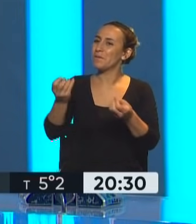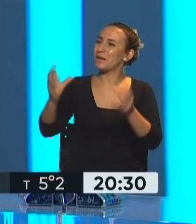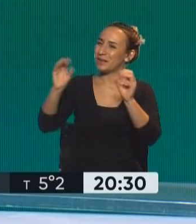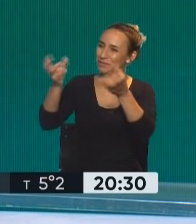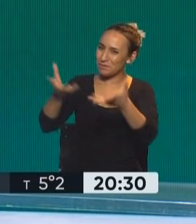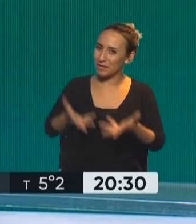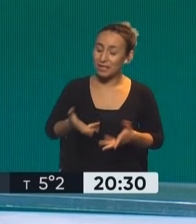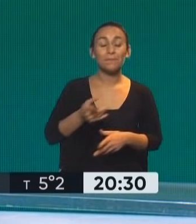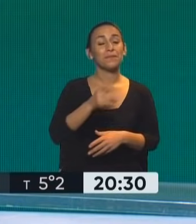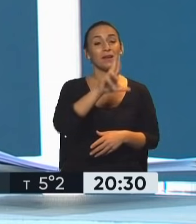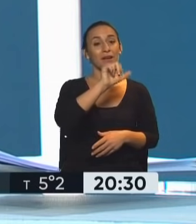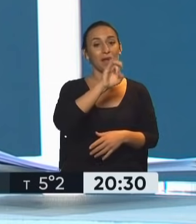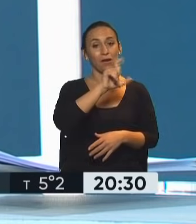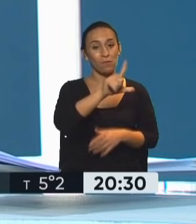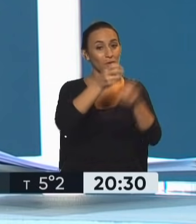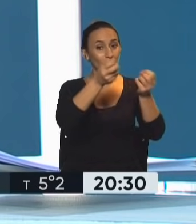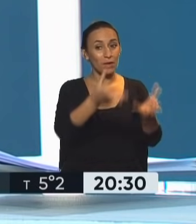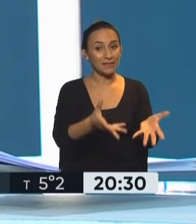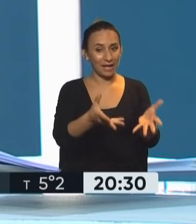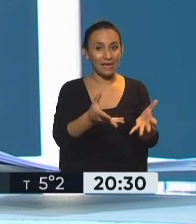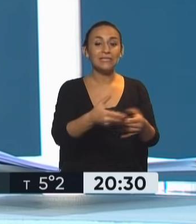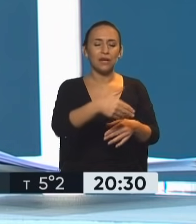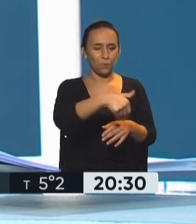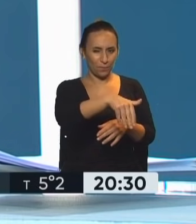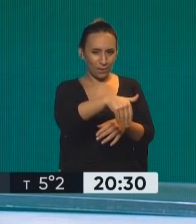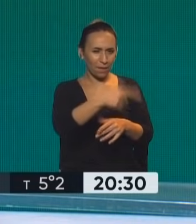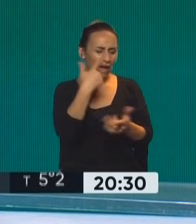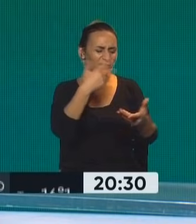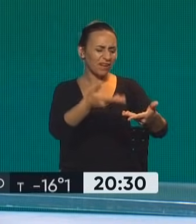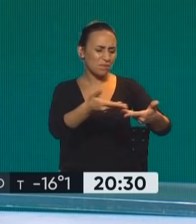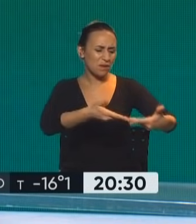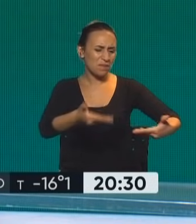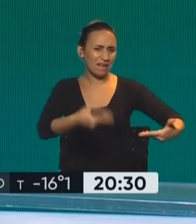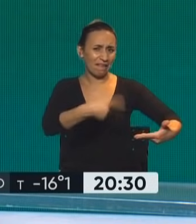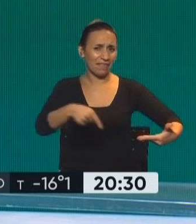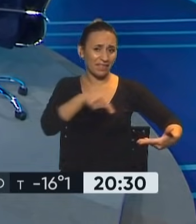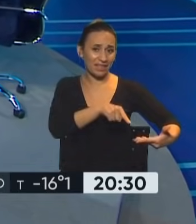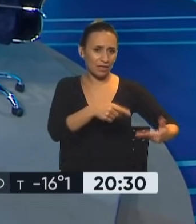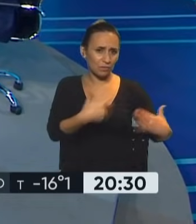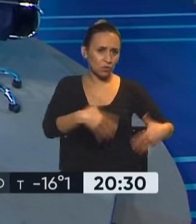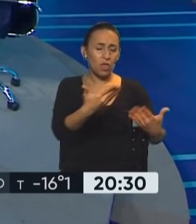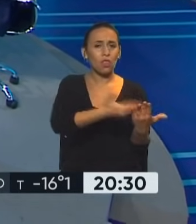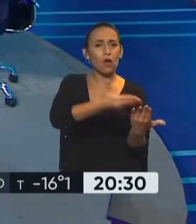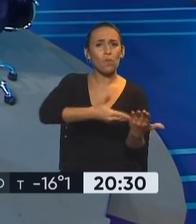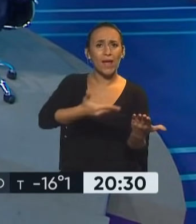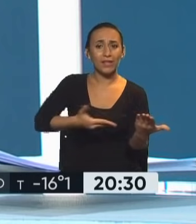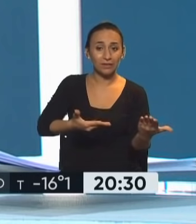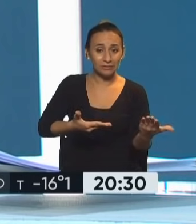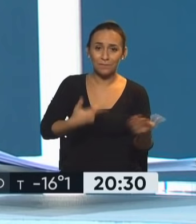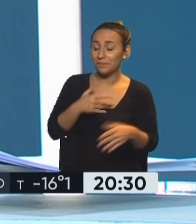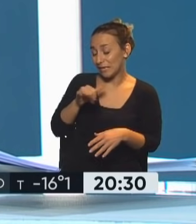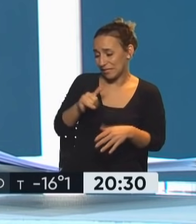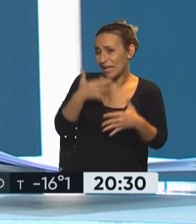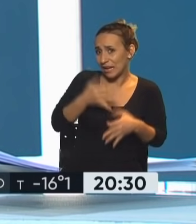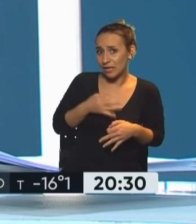noches, gracias. Raúl Timmerman, ¿cómo le va? Ya vamos a saber qué trae. Lo veo que trae mucho documento hoy. Sí,